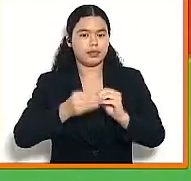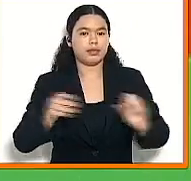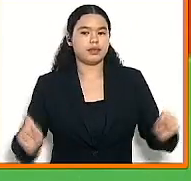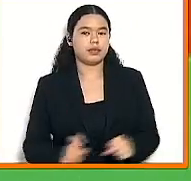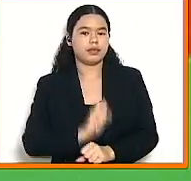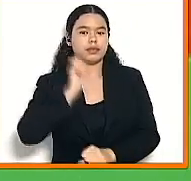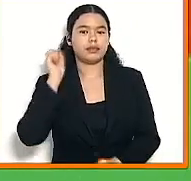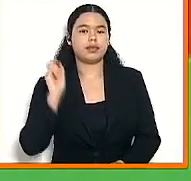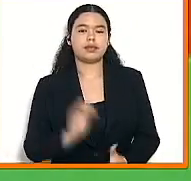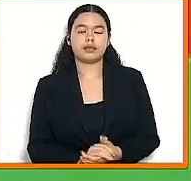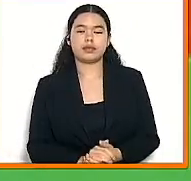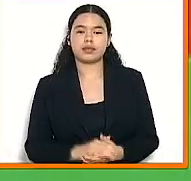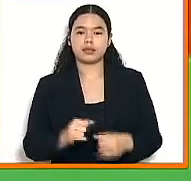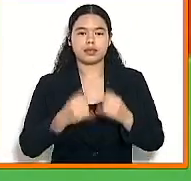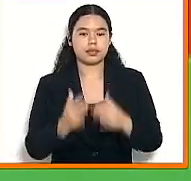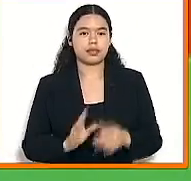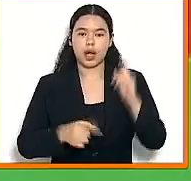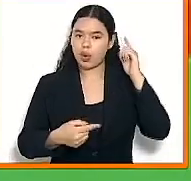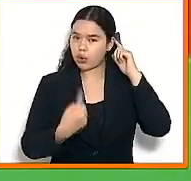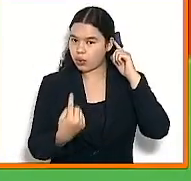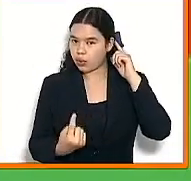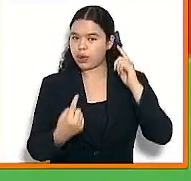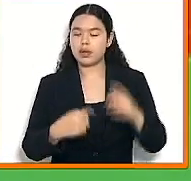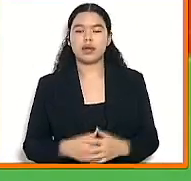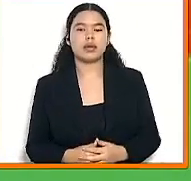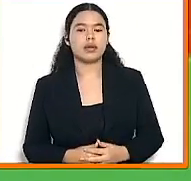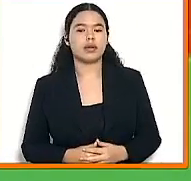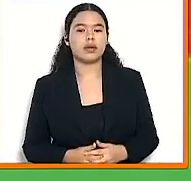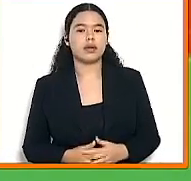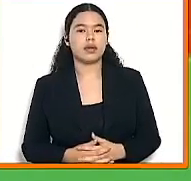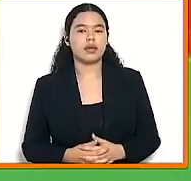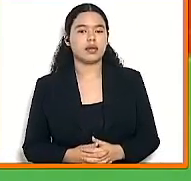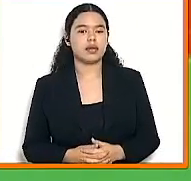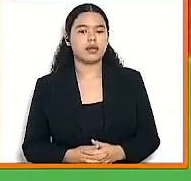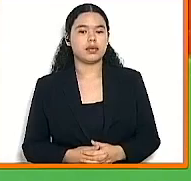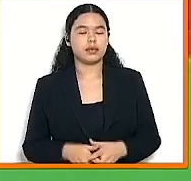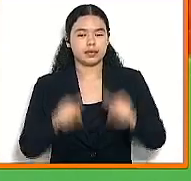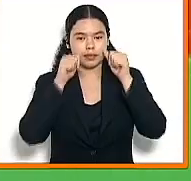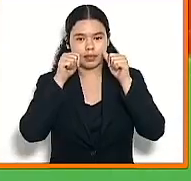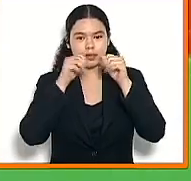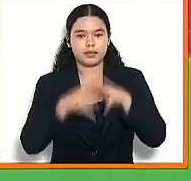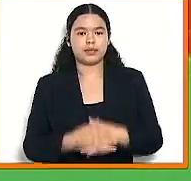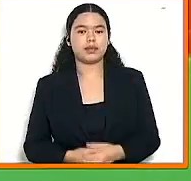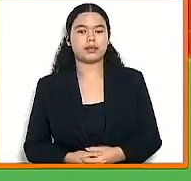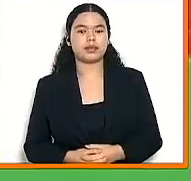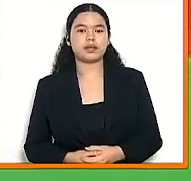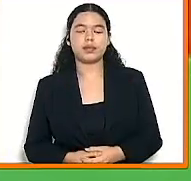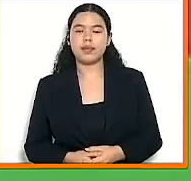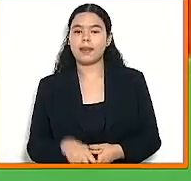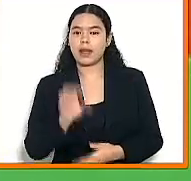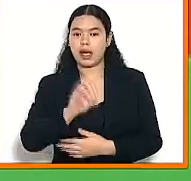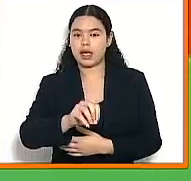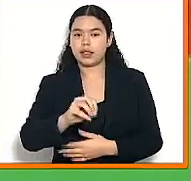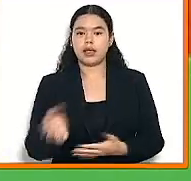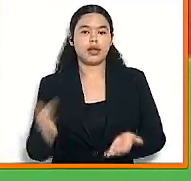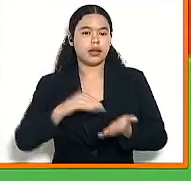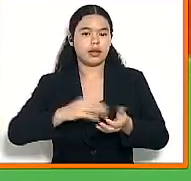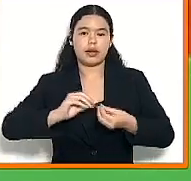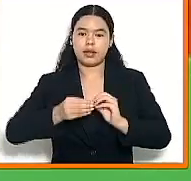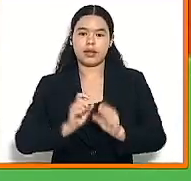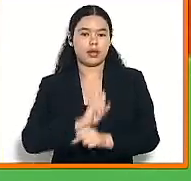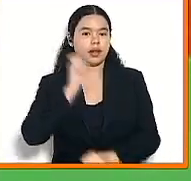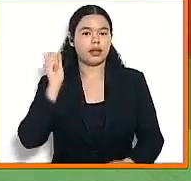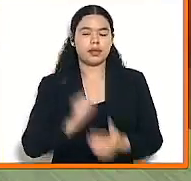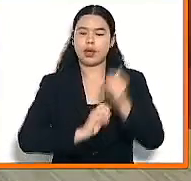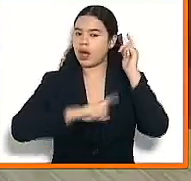número ganador en su jugada de más 1. Y este es el... Atento. Este es el 0. Los números ganadores en